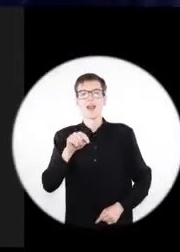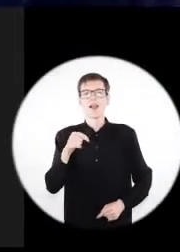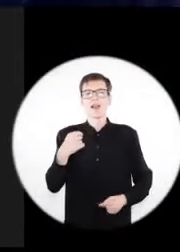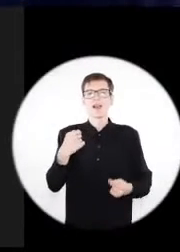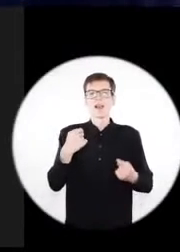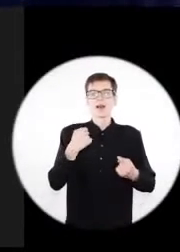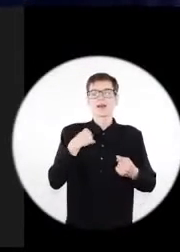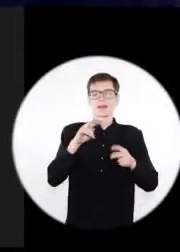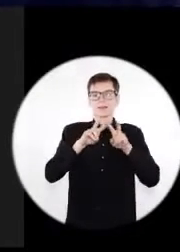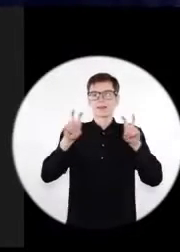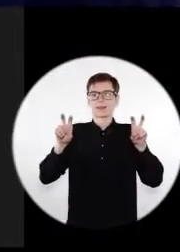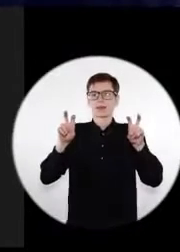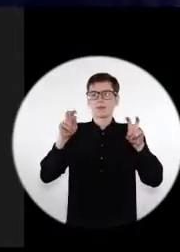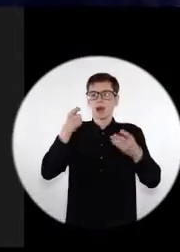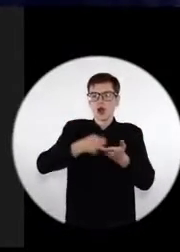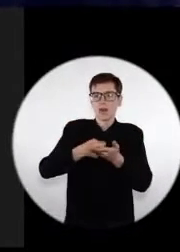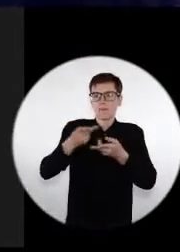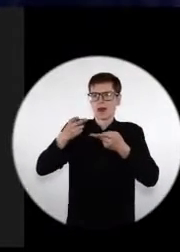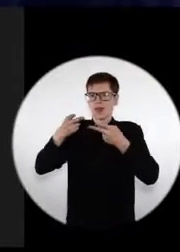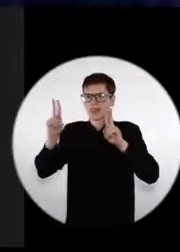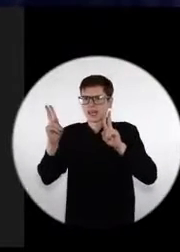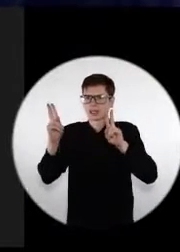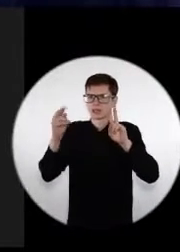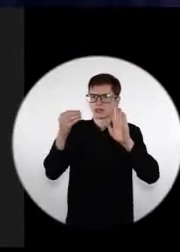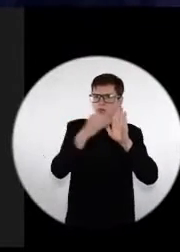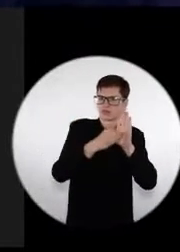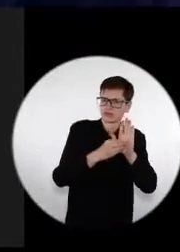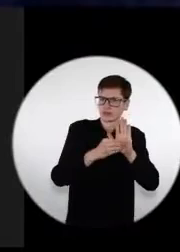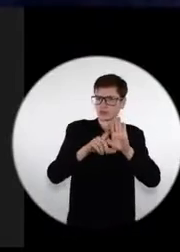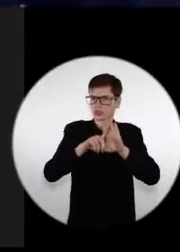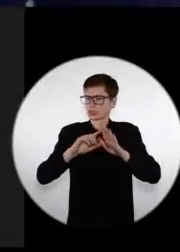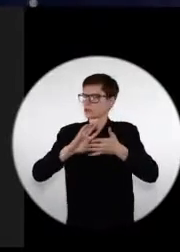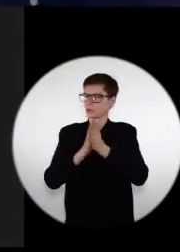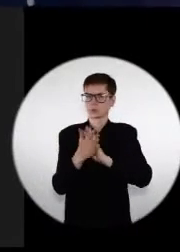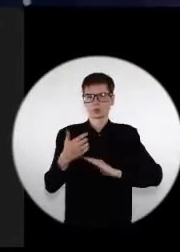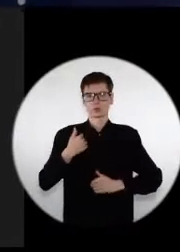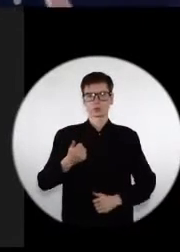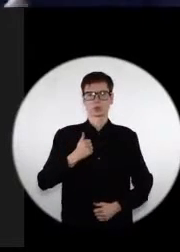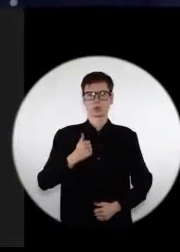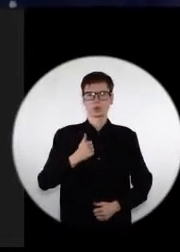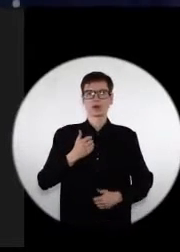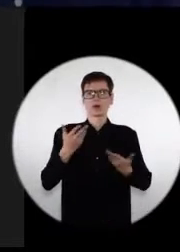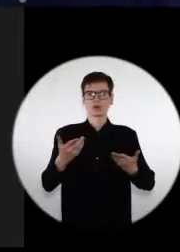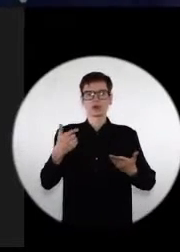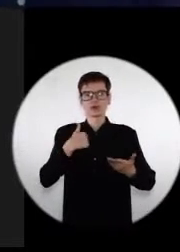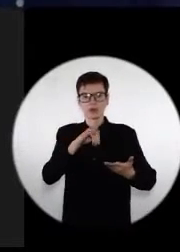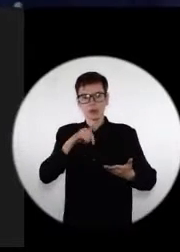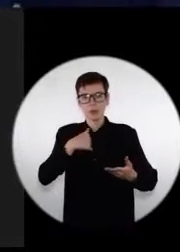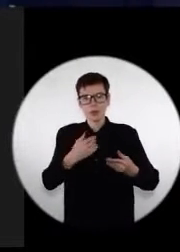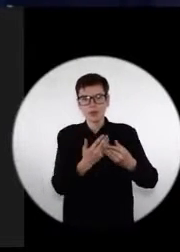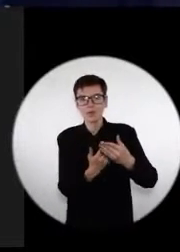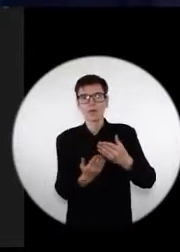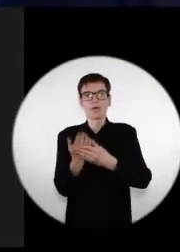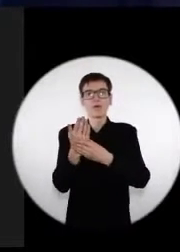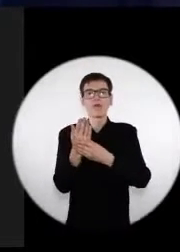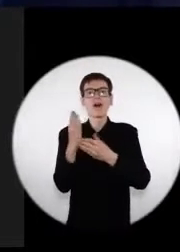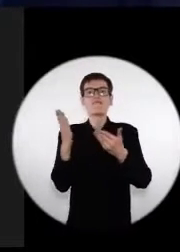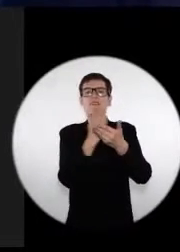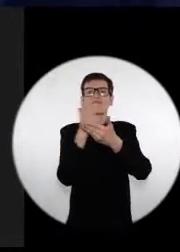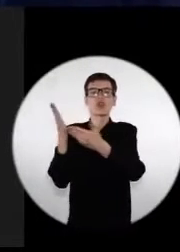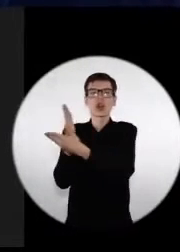audiolibros de venta y como inicio este por eso también somos mini 3 por eso también hacemos todo el proceso de compra derecho y todo